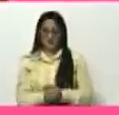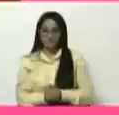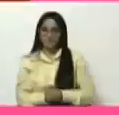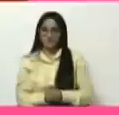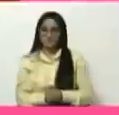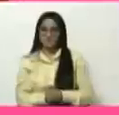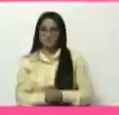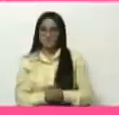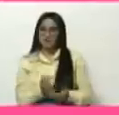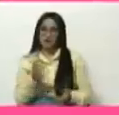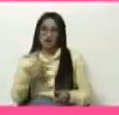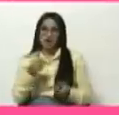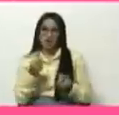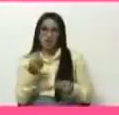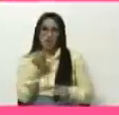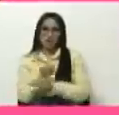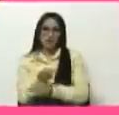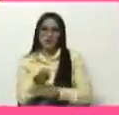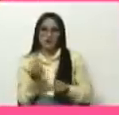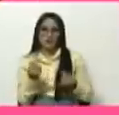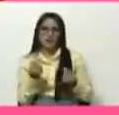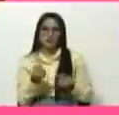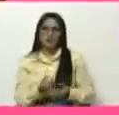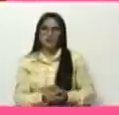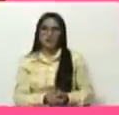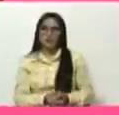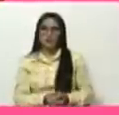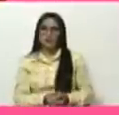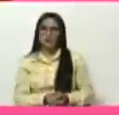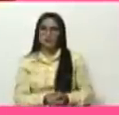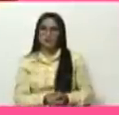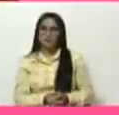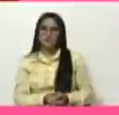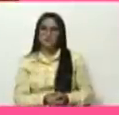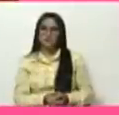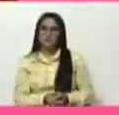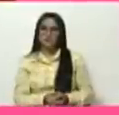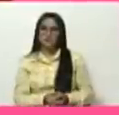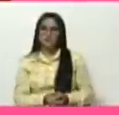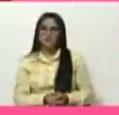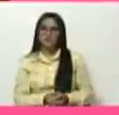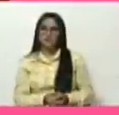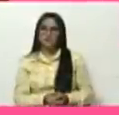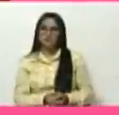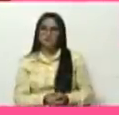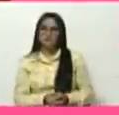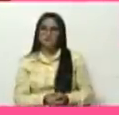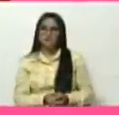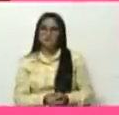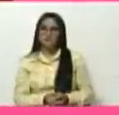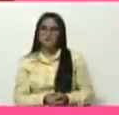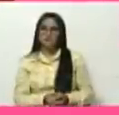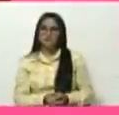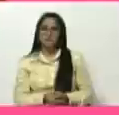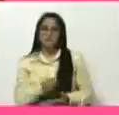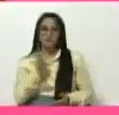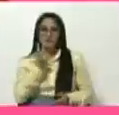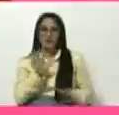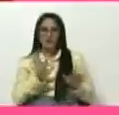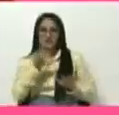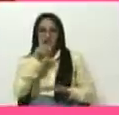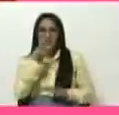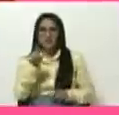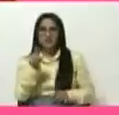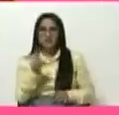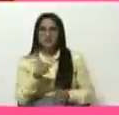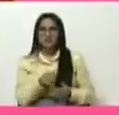No, no estamos obligados, ¿verdad? Nadie está obligado. Veo aquí a Ada, 15 años que tiene Ada. ¿Tu familia es